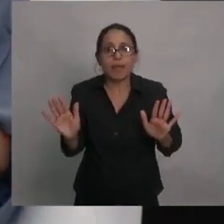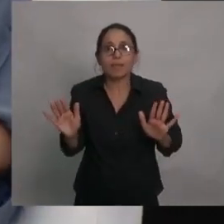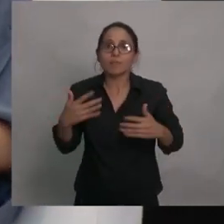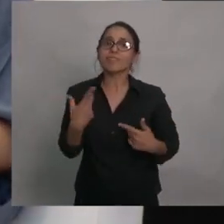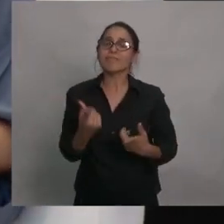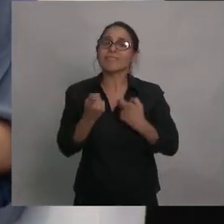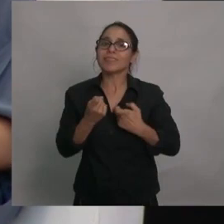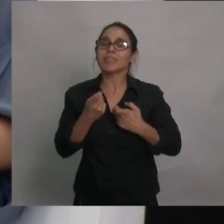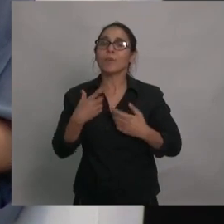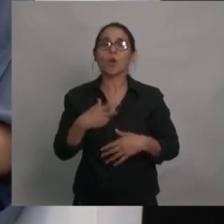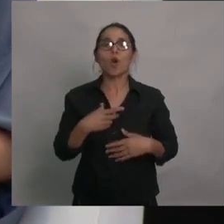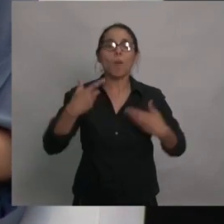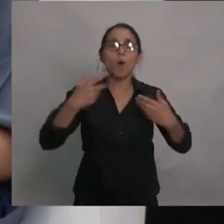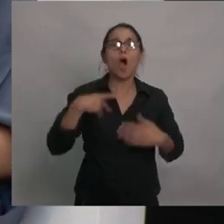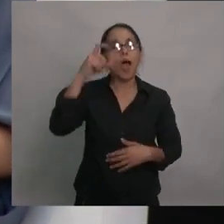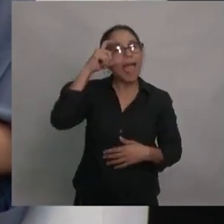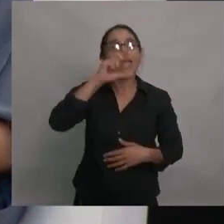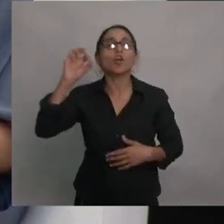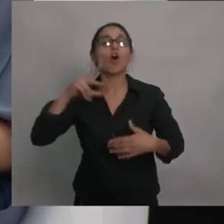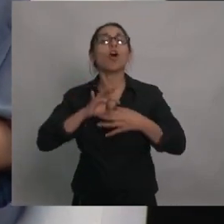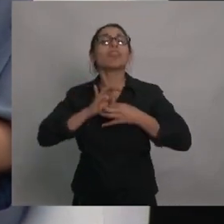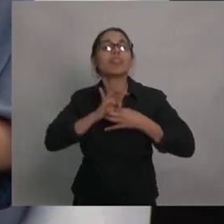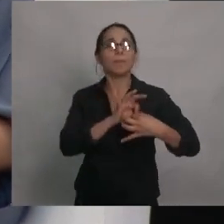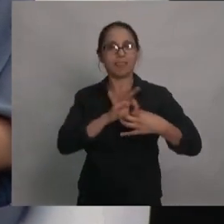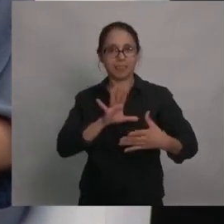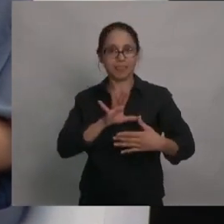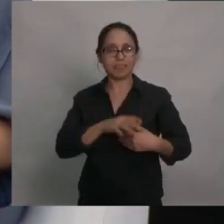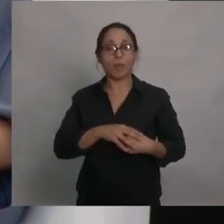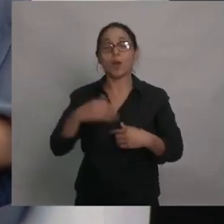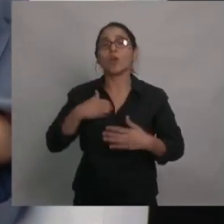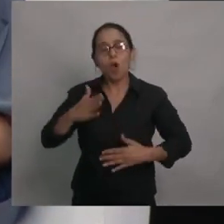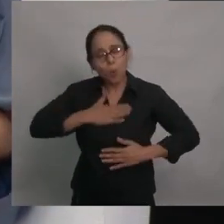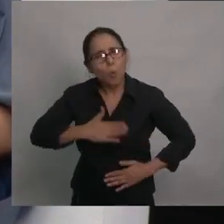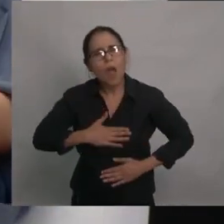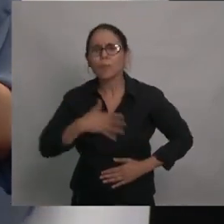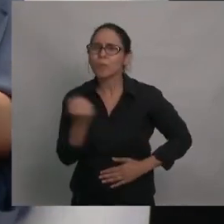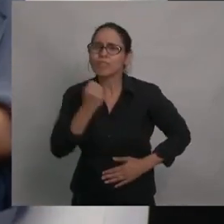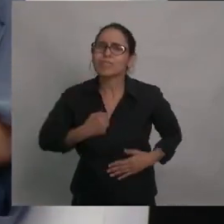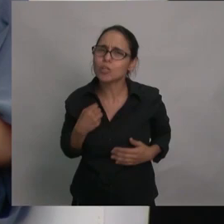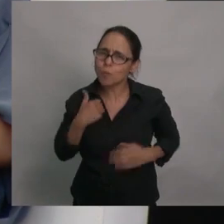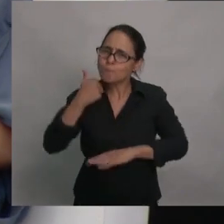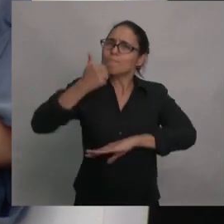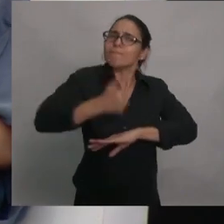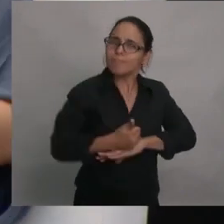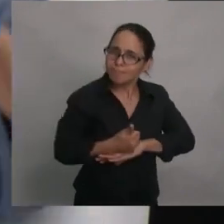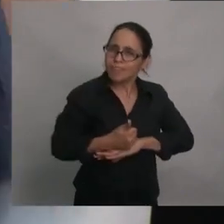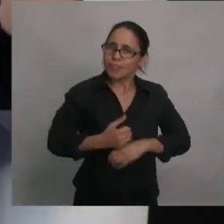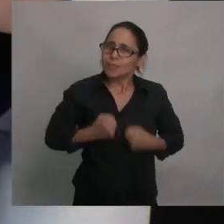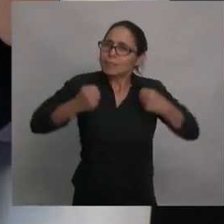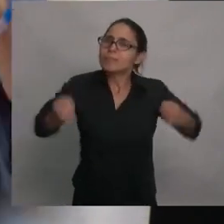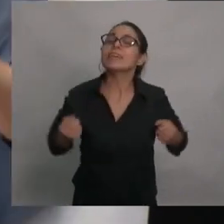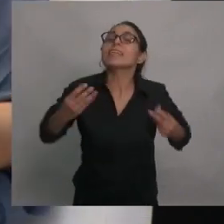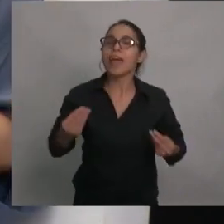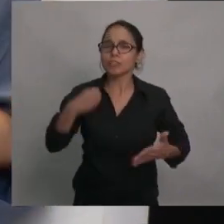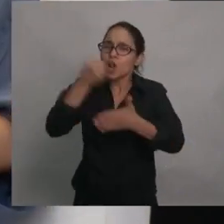ecodependencia. Poner el cuerpo, y voy terminando para dar el paso a mis compañeras, poner el cuerpo supone luchar